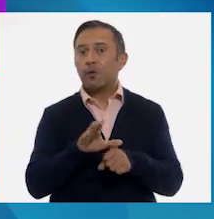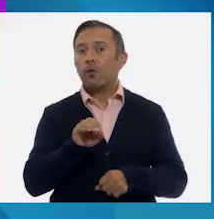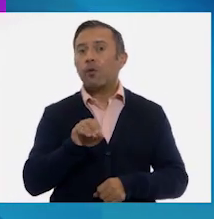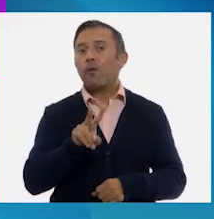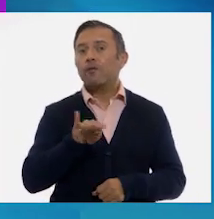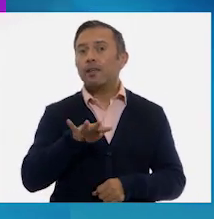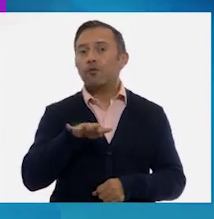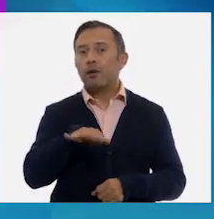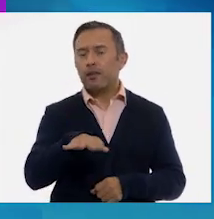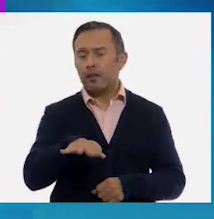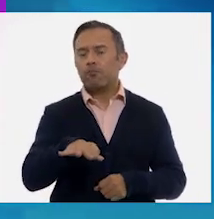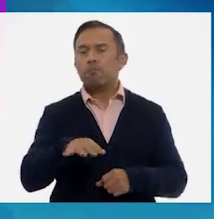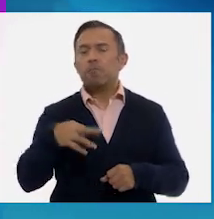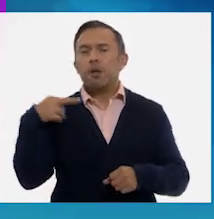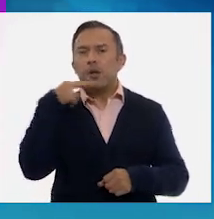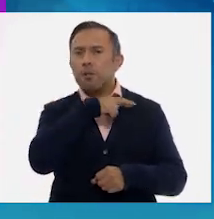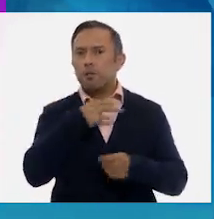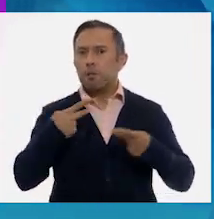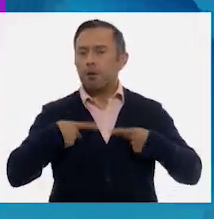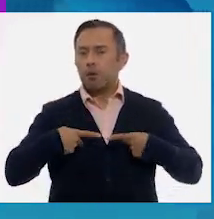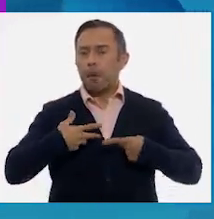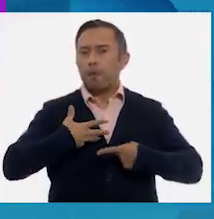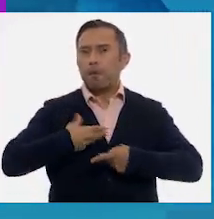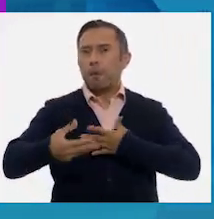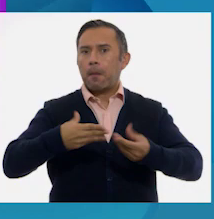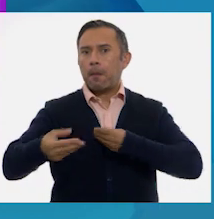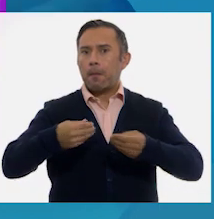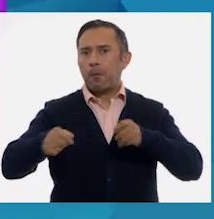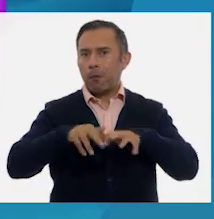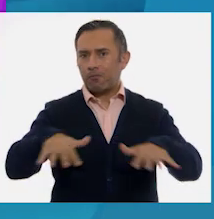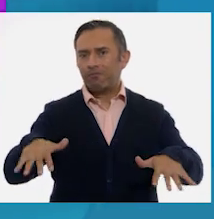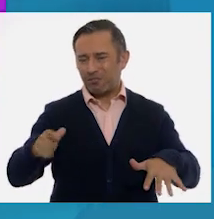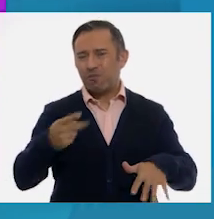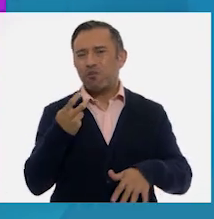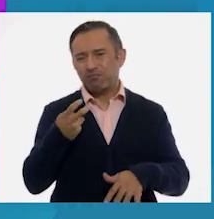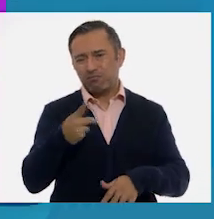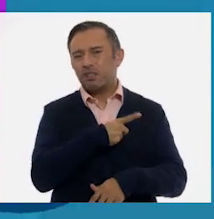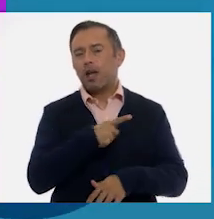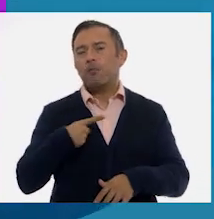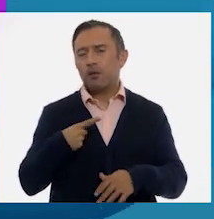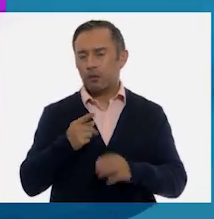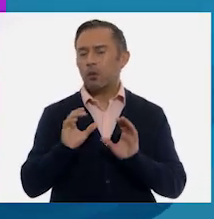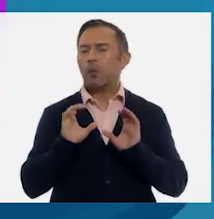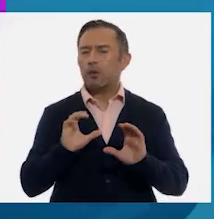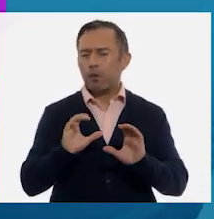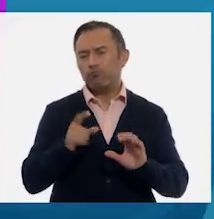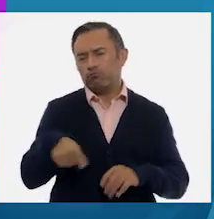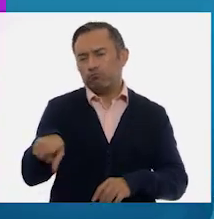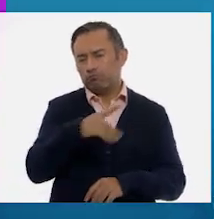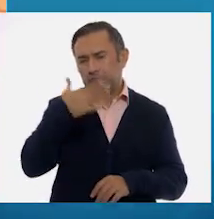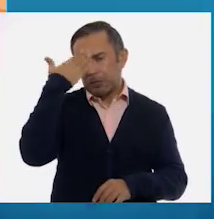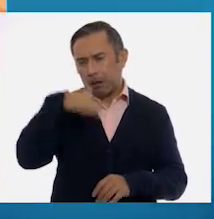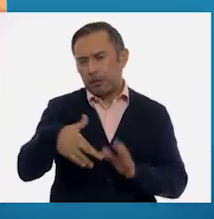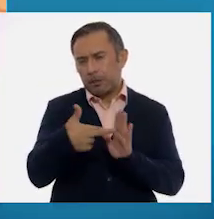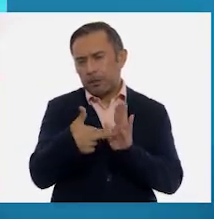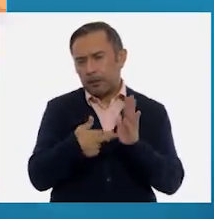personas. Por eso hay que continuar cuidándonos siguiendo las buenas prácticas que ya todos conocemos para evitar contagiarnos.